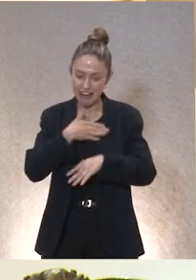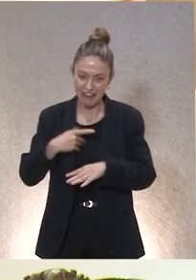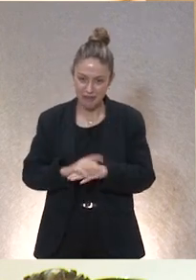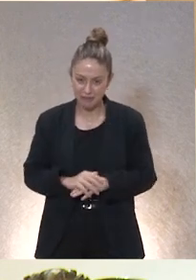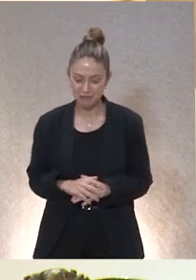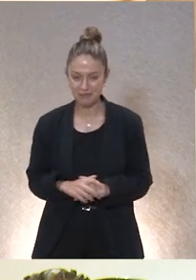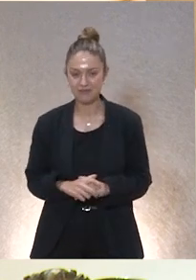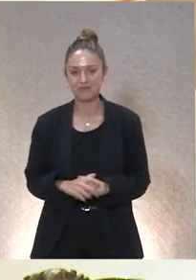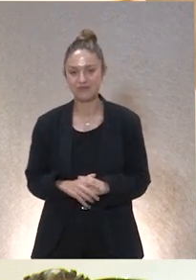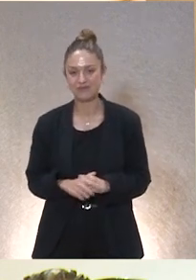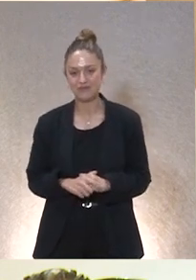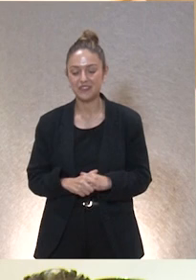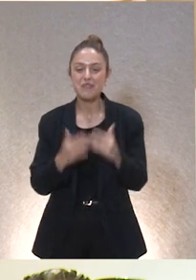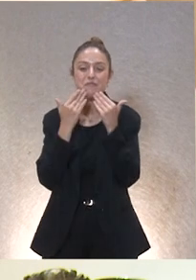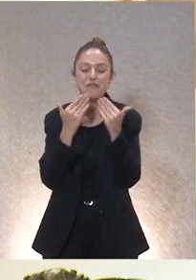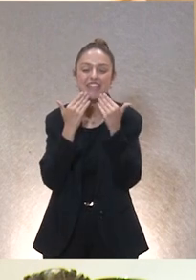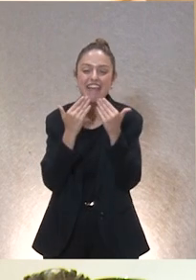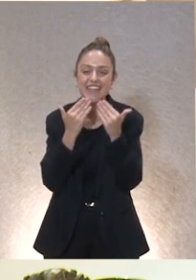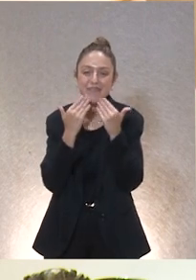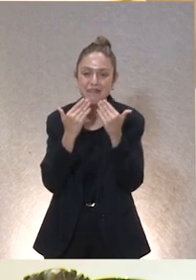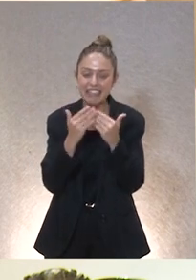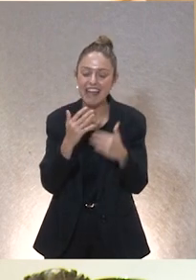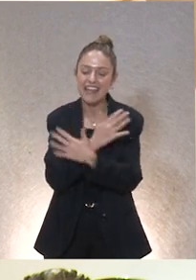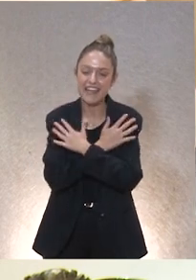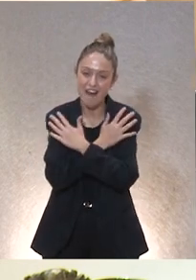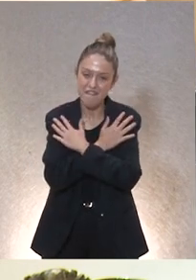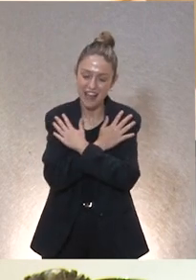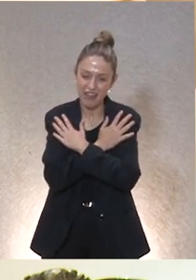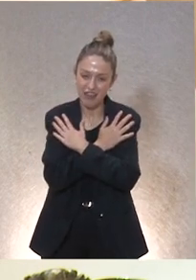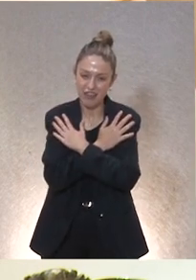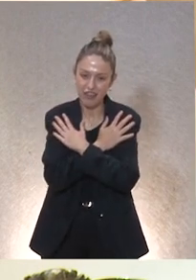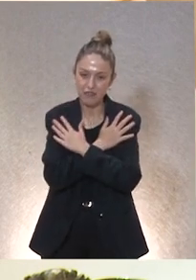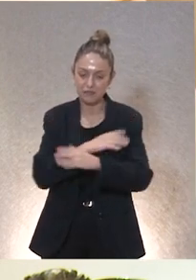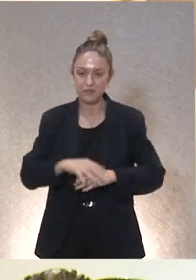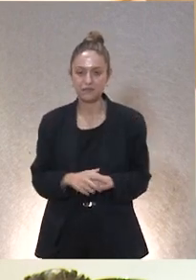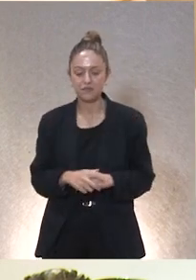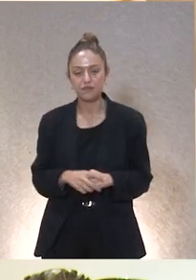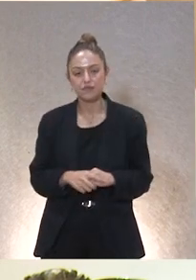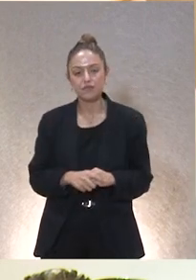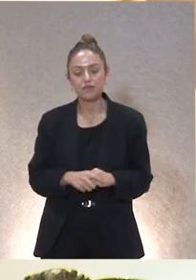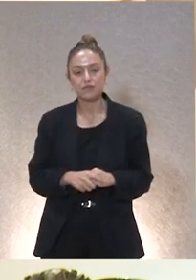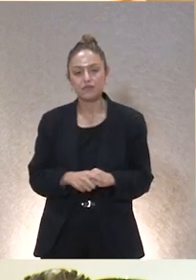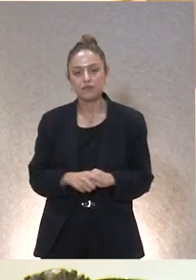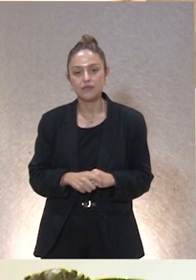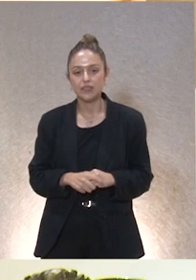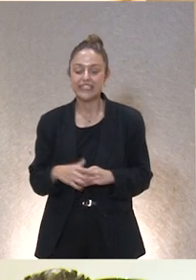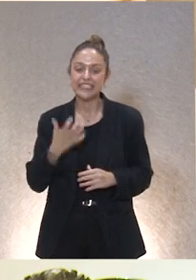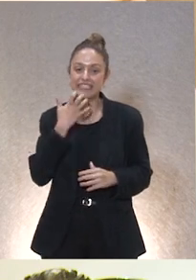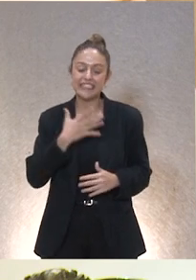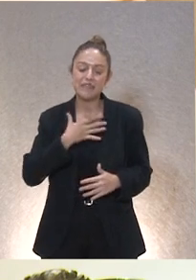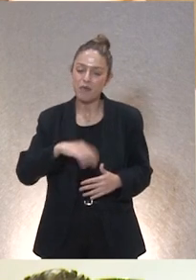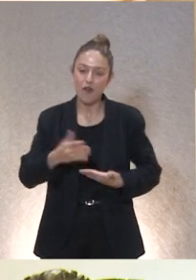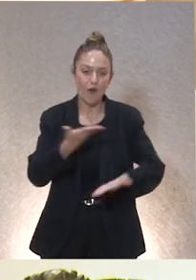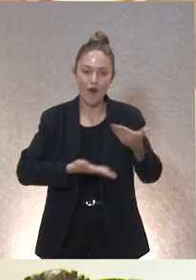así que muchas gracias un abrazo fuerte medida en que puedan mis fuerzas pues seguiré